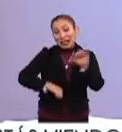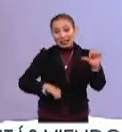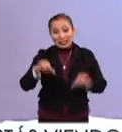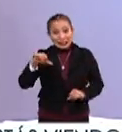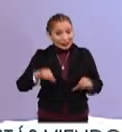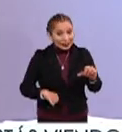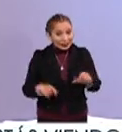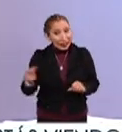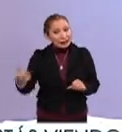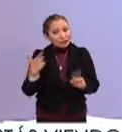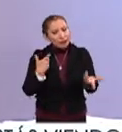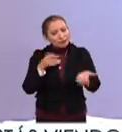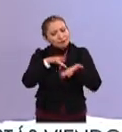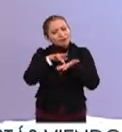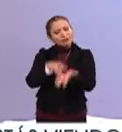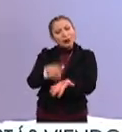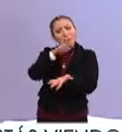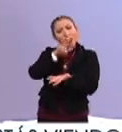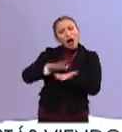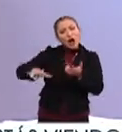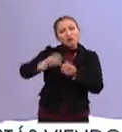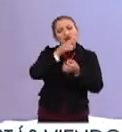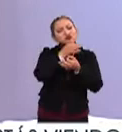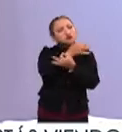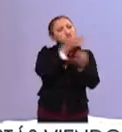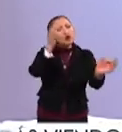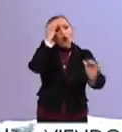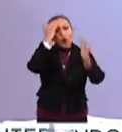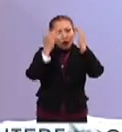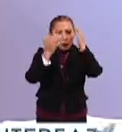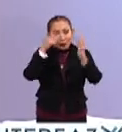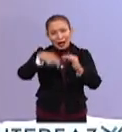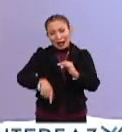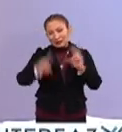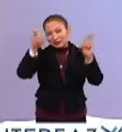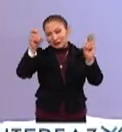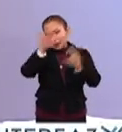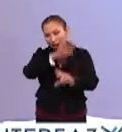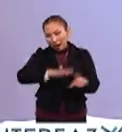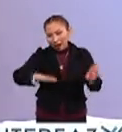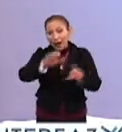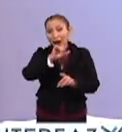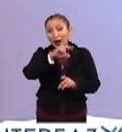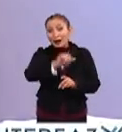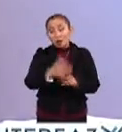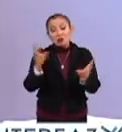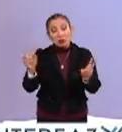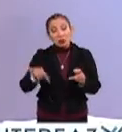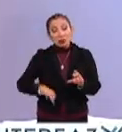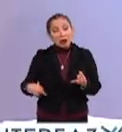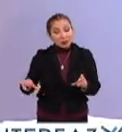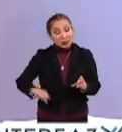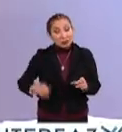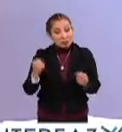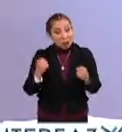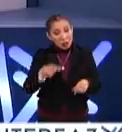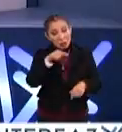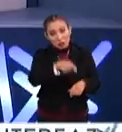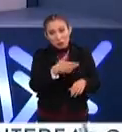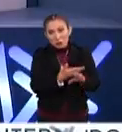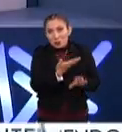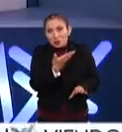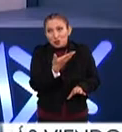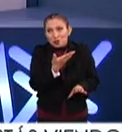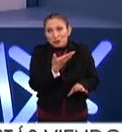actividad que contribuye a mejorar la difusión del conocimiento en este ramo. Ana Cris, un tema muy interesante, seguramente estás